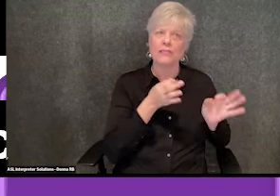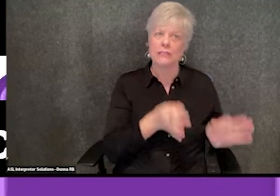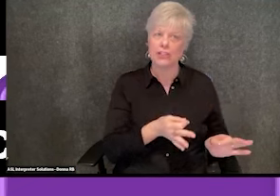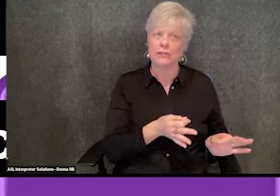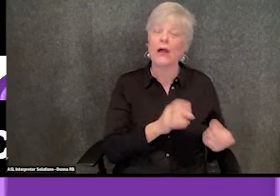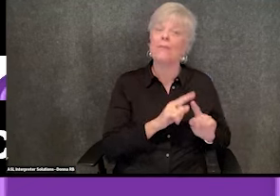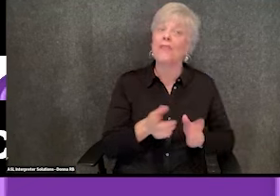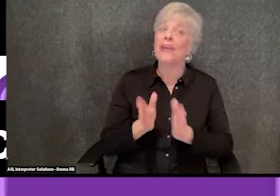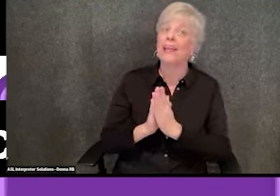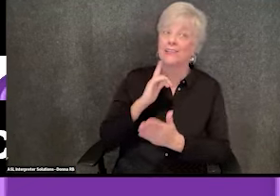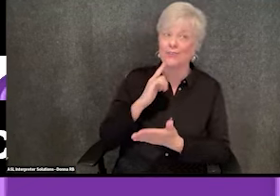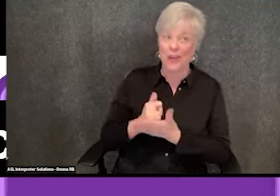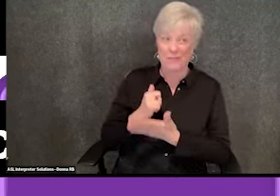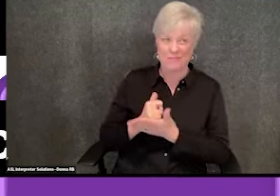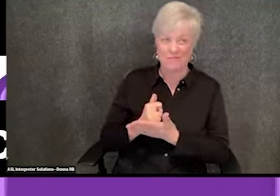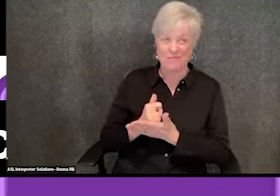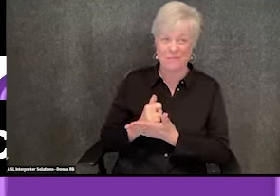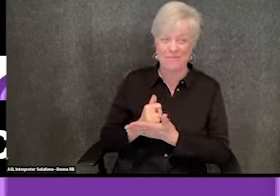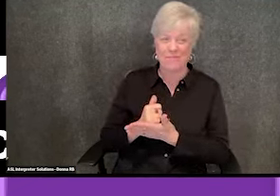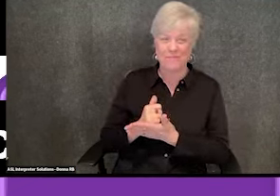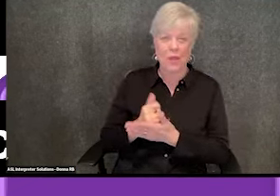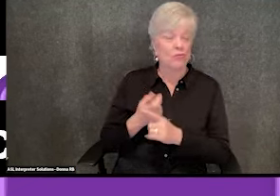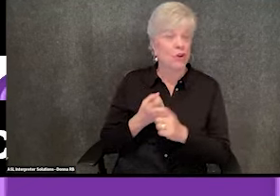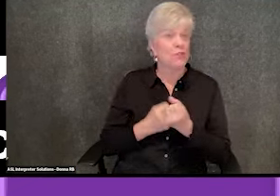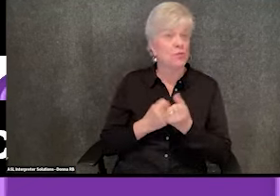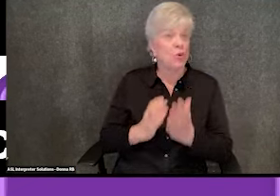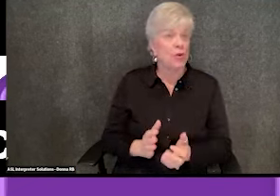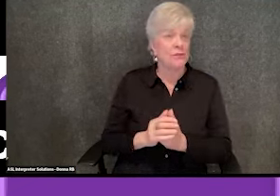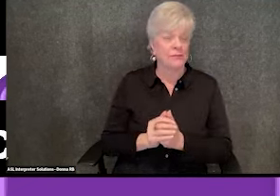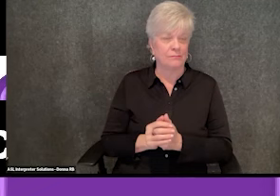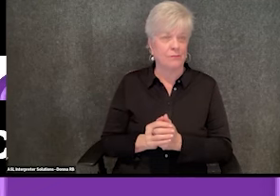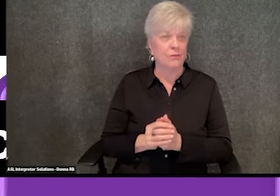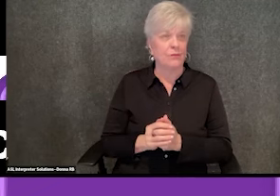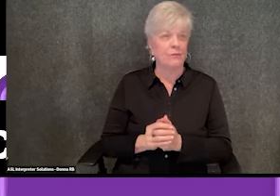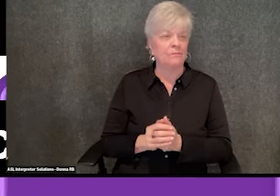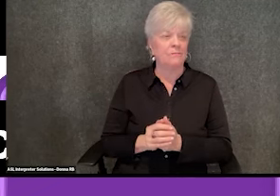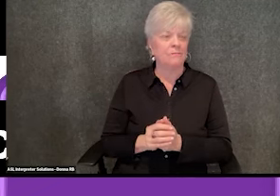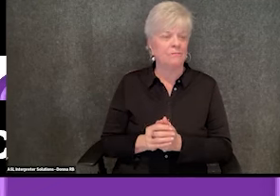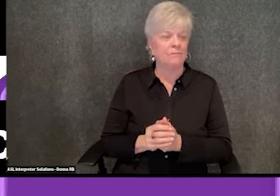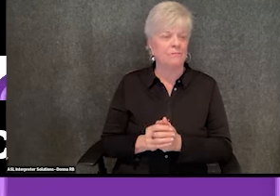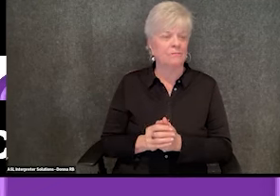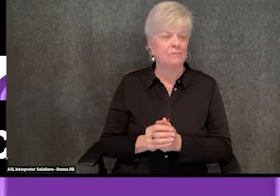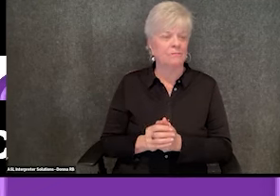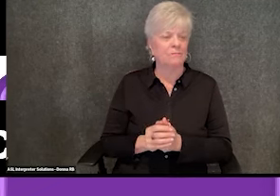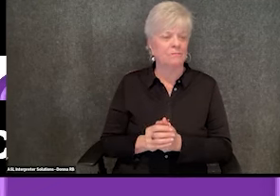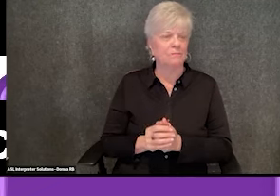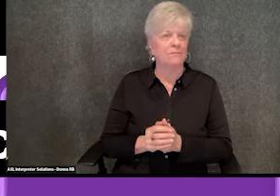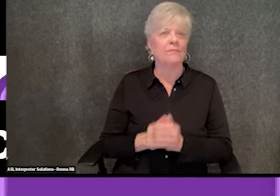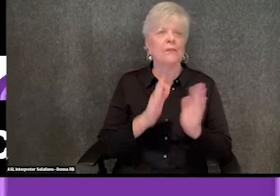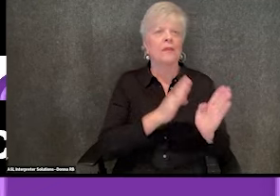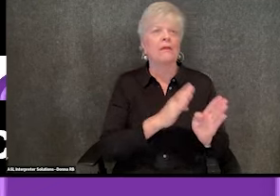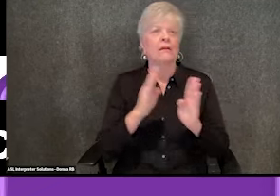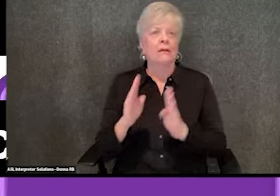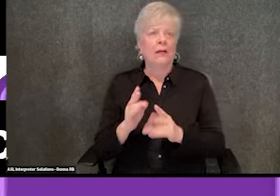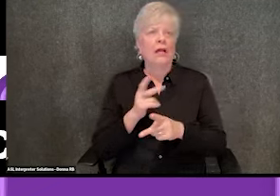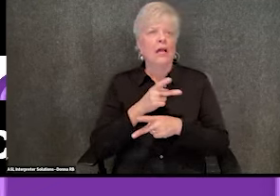cargo de tomar sus propias decisiones, pero pueden pedir ayuda de otras personas que le apoyan